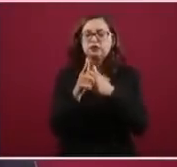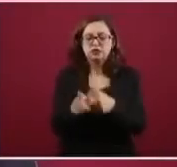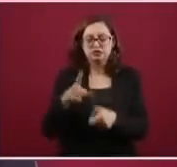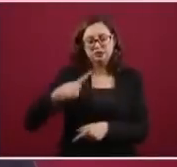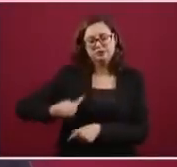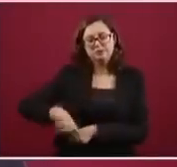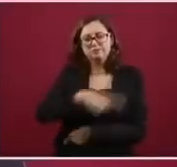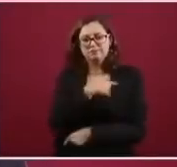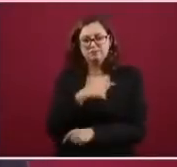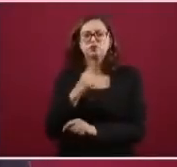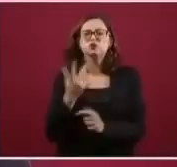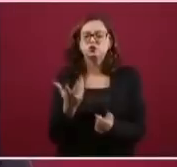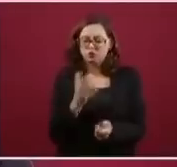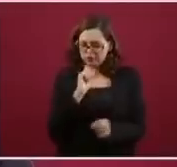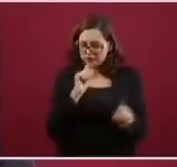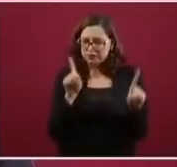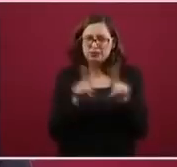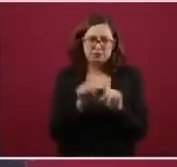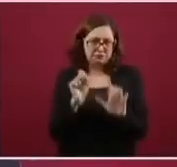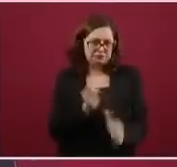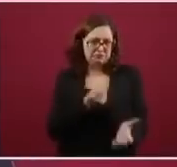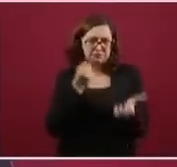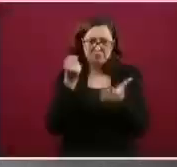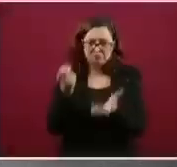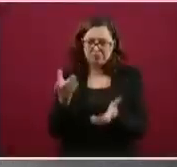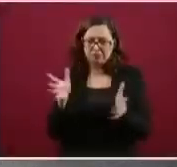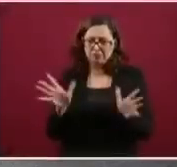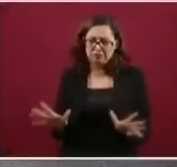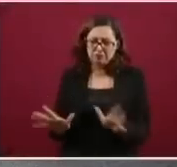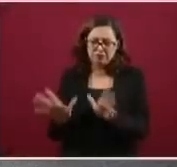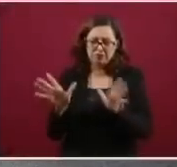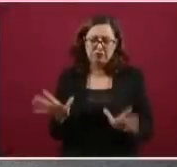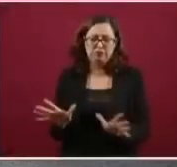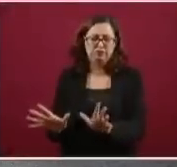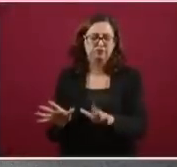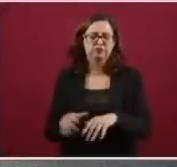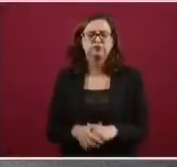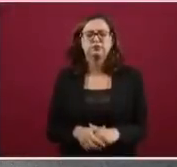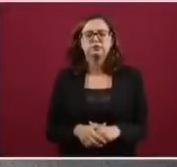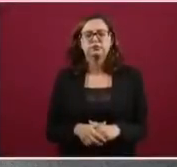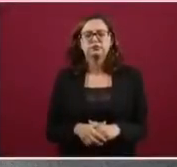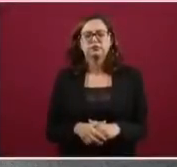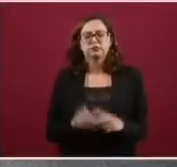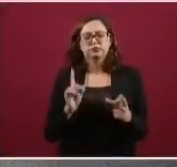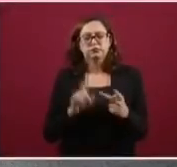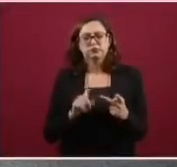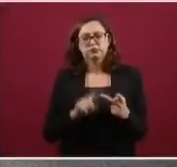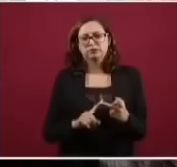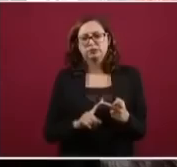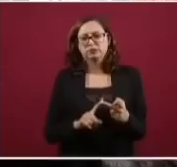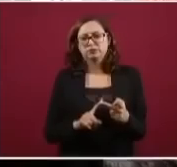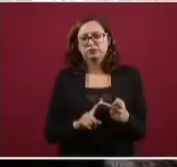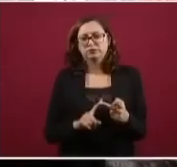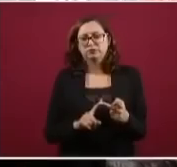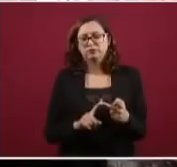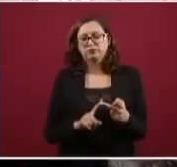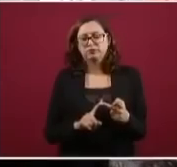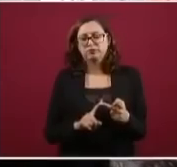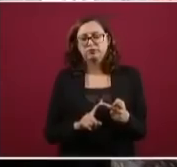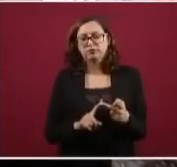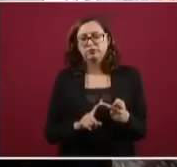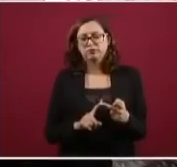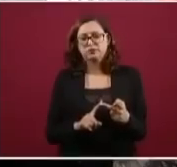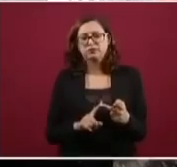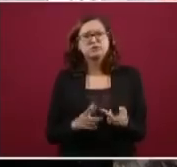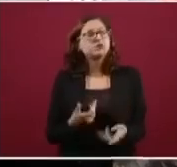haciendo inversiones adicionales en esa zona del país y la otra pregunta era de si